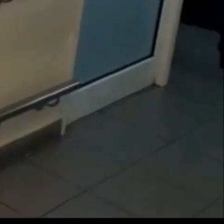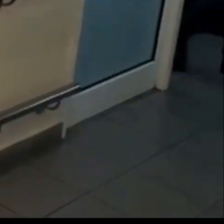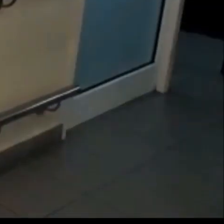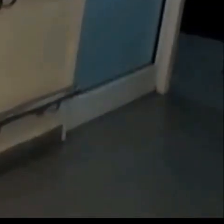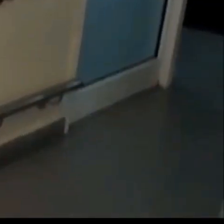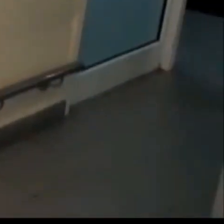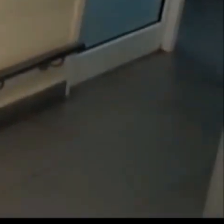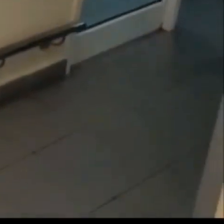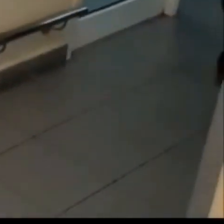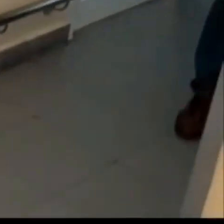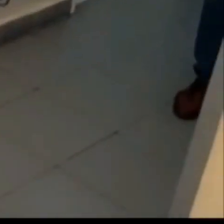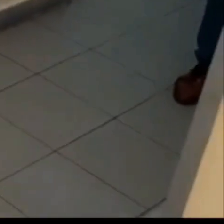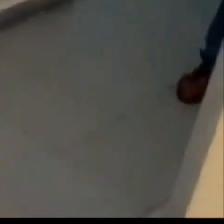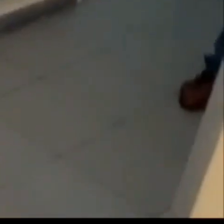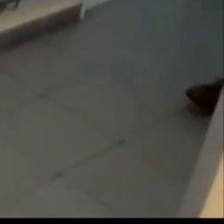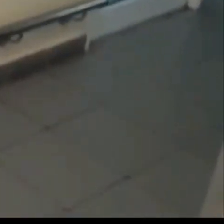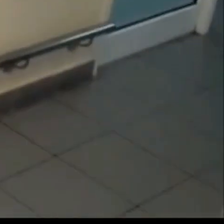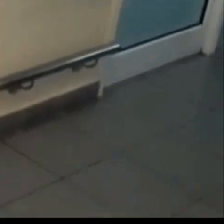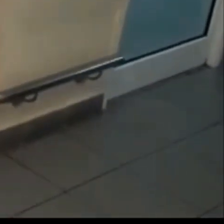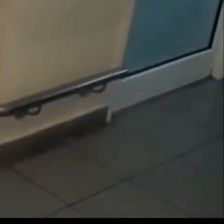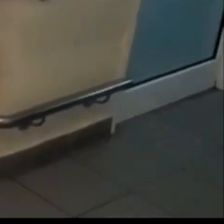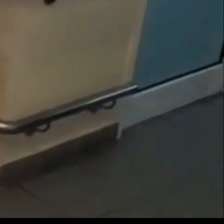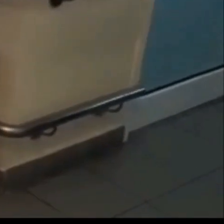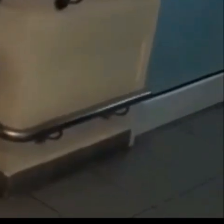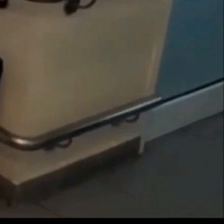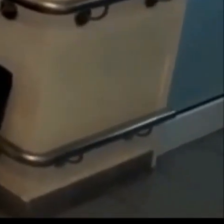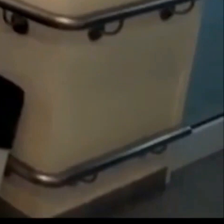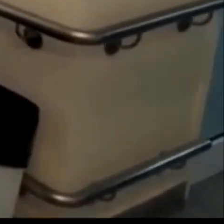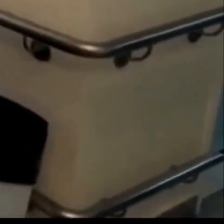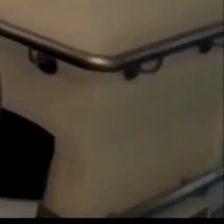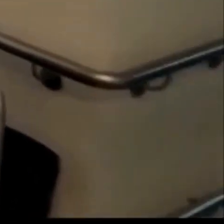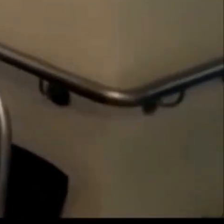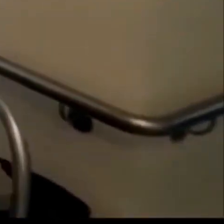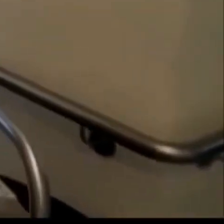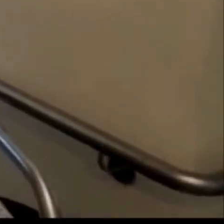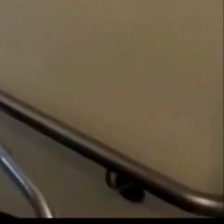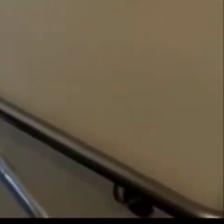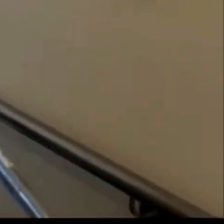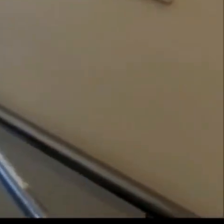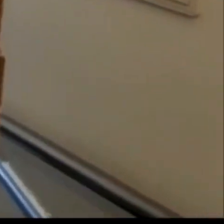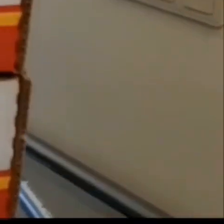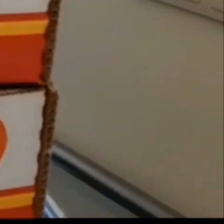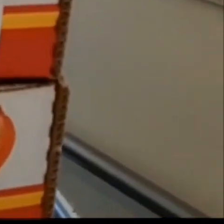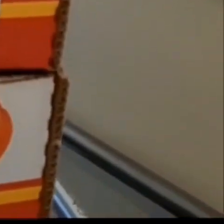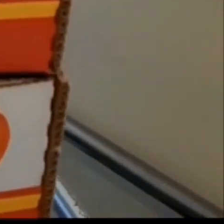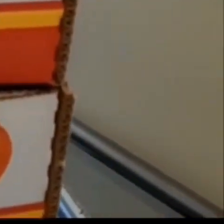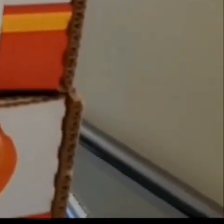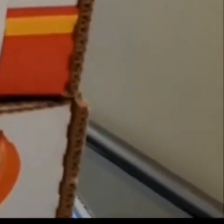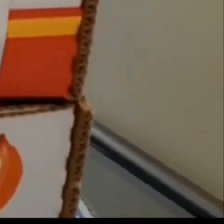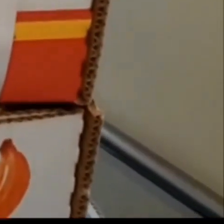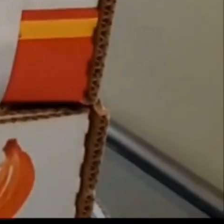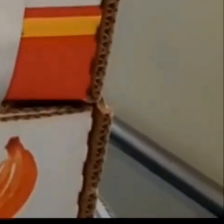sino también todos los demás agricultores que pueden aportar también, y de hecho lo hacen, al Hospital General de La